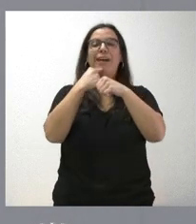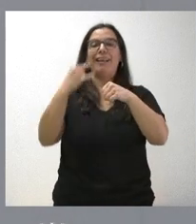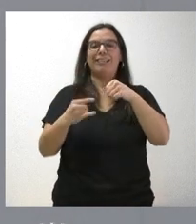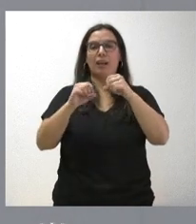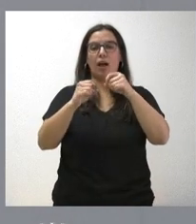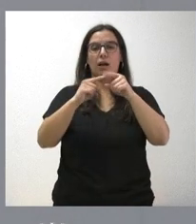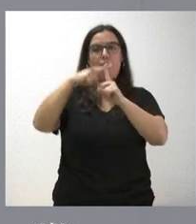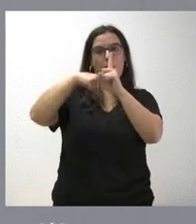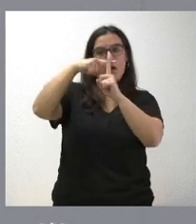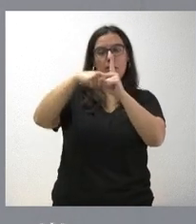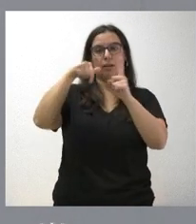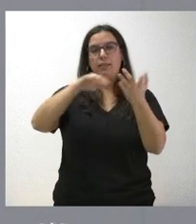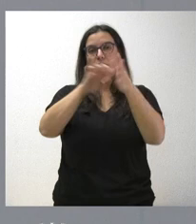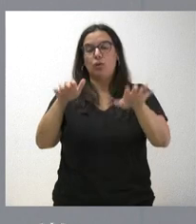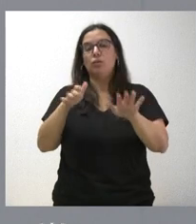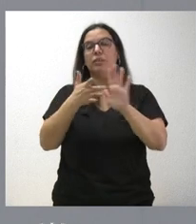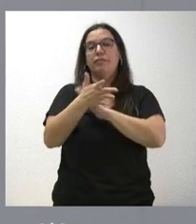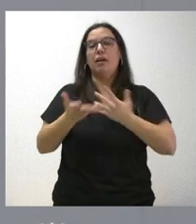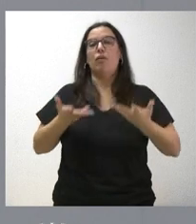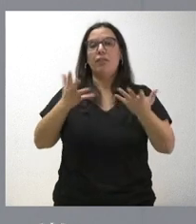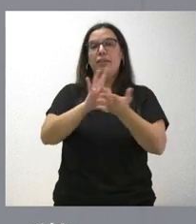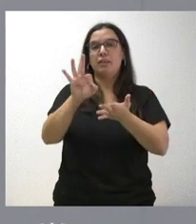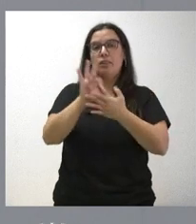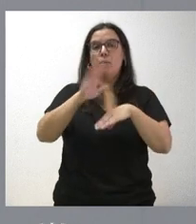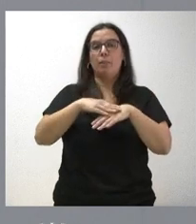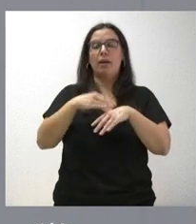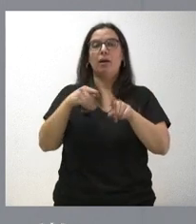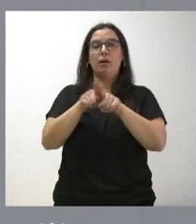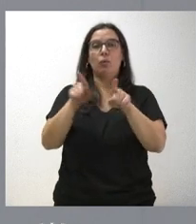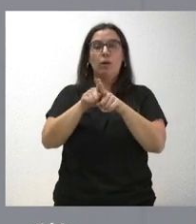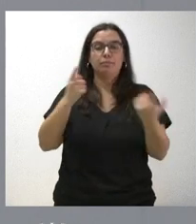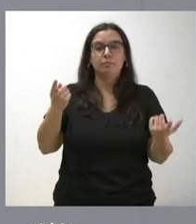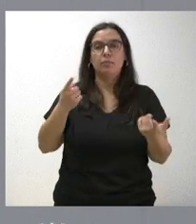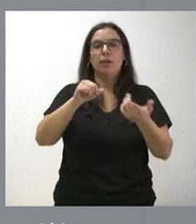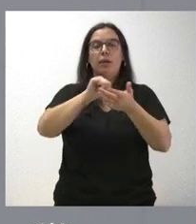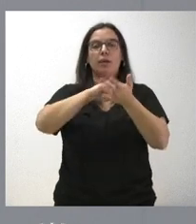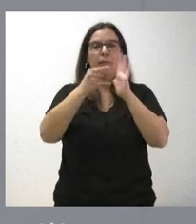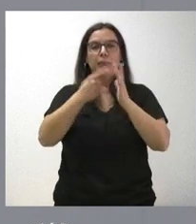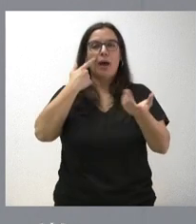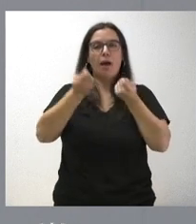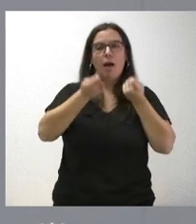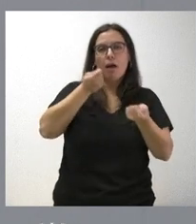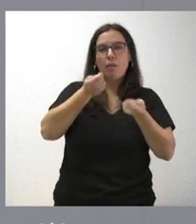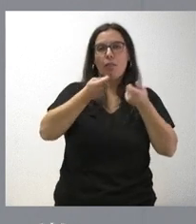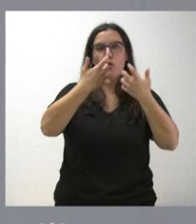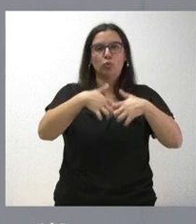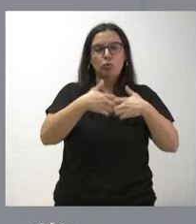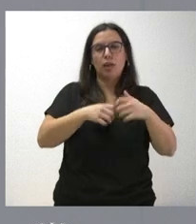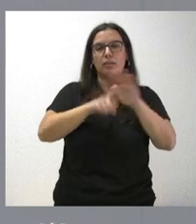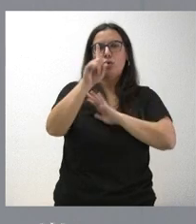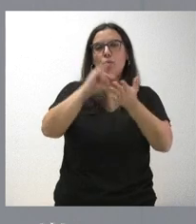león prestará servicio de actividades de metrología legal calibración Industrial desarrollo de proyectos deas